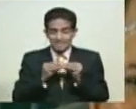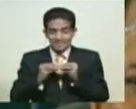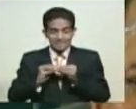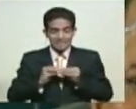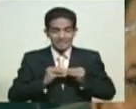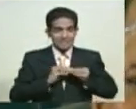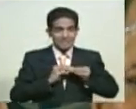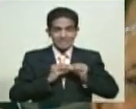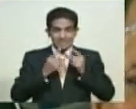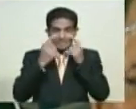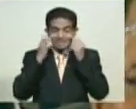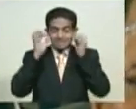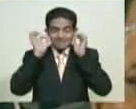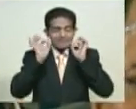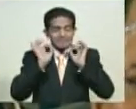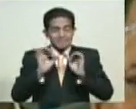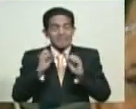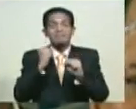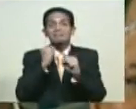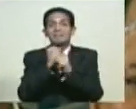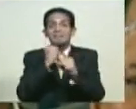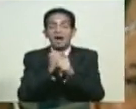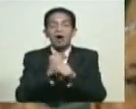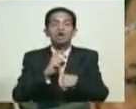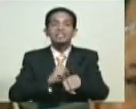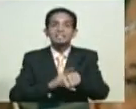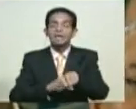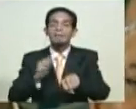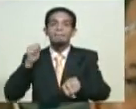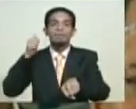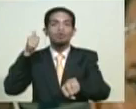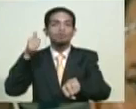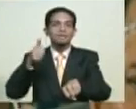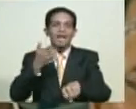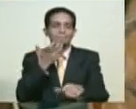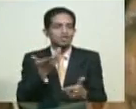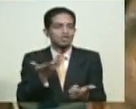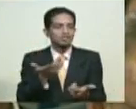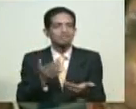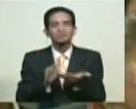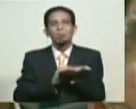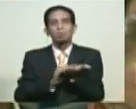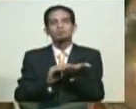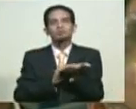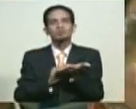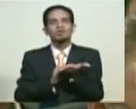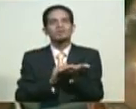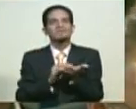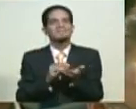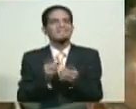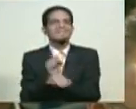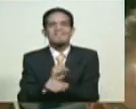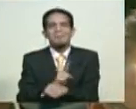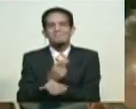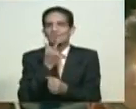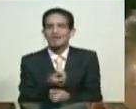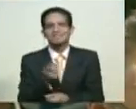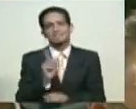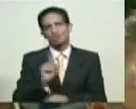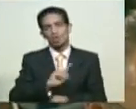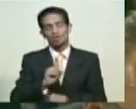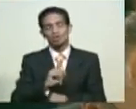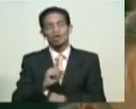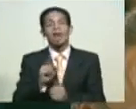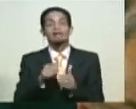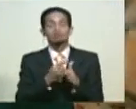requieren trabajo, tiempo que no se resuelve tan fácilmente. Uh-huh. Y hemos fijado, señor presidente,